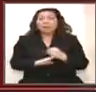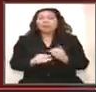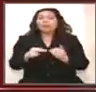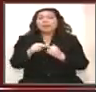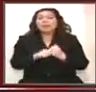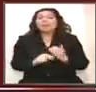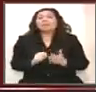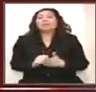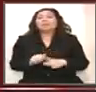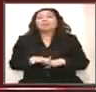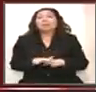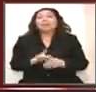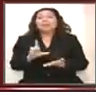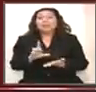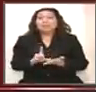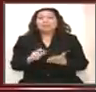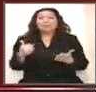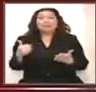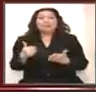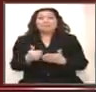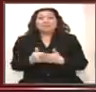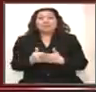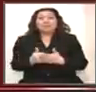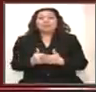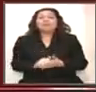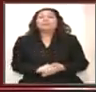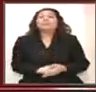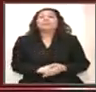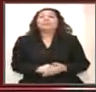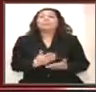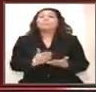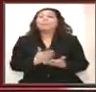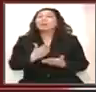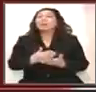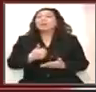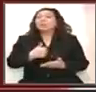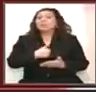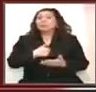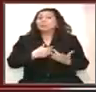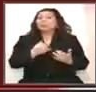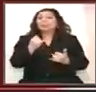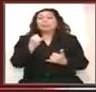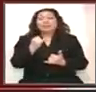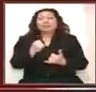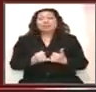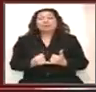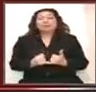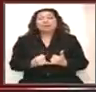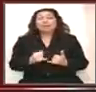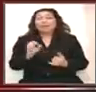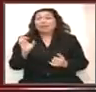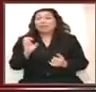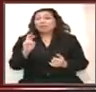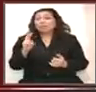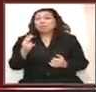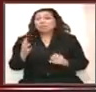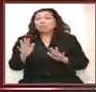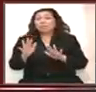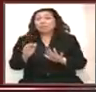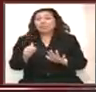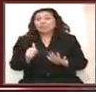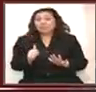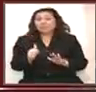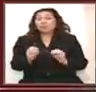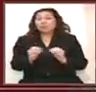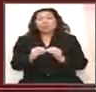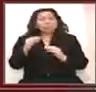nacional, el Plan Lima frente a los delitos patrimoniales, el mismo que se espera culminar a finales de enero de 2016